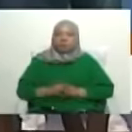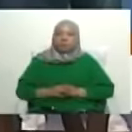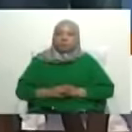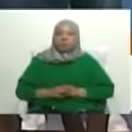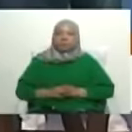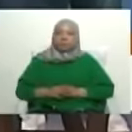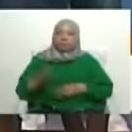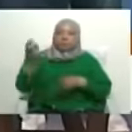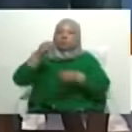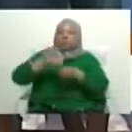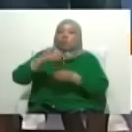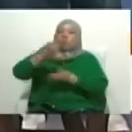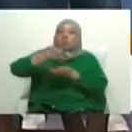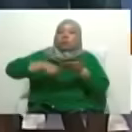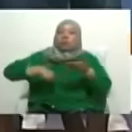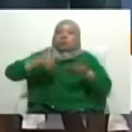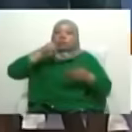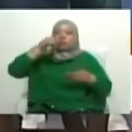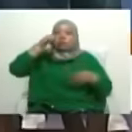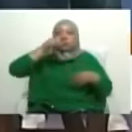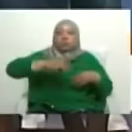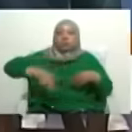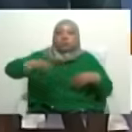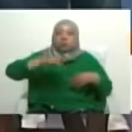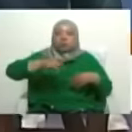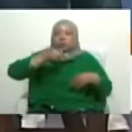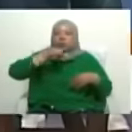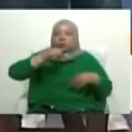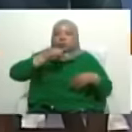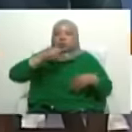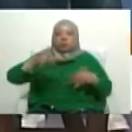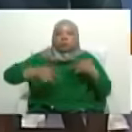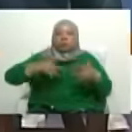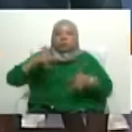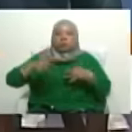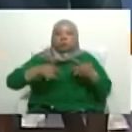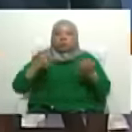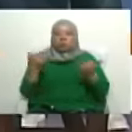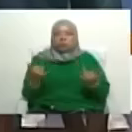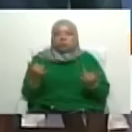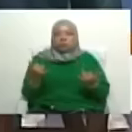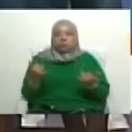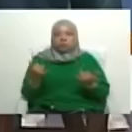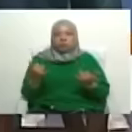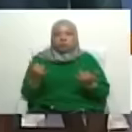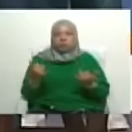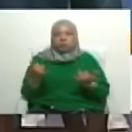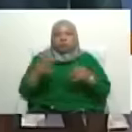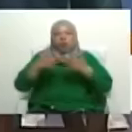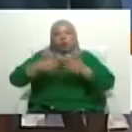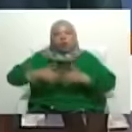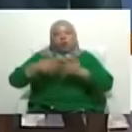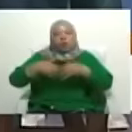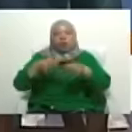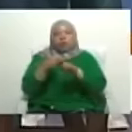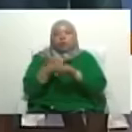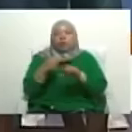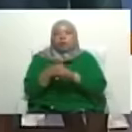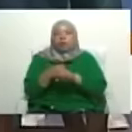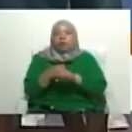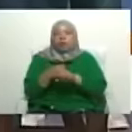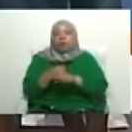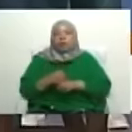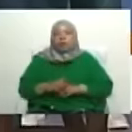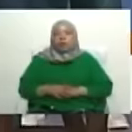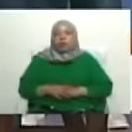que incluyó el contrato que el analfabeta de Guaidó firmó con una empresa mercenaria. Eso no se había visto nunca en la